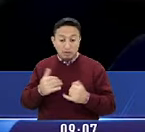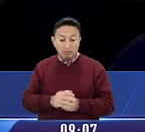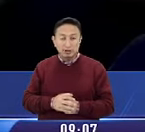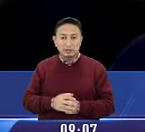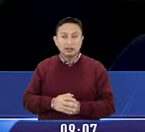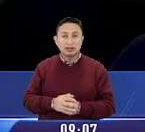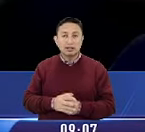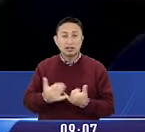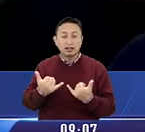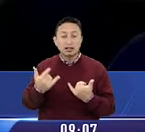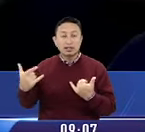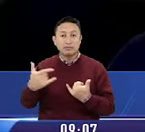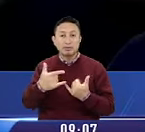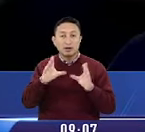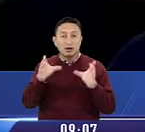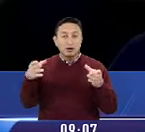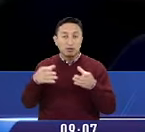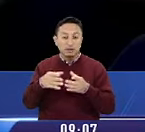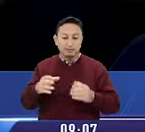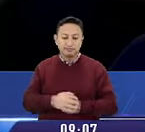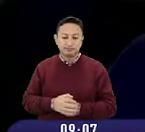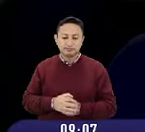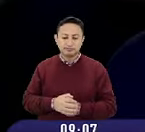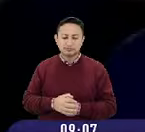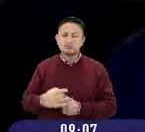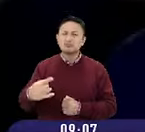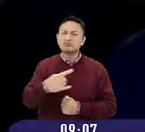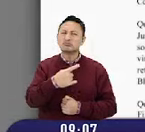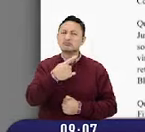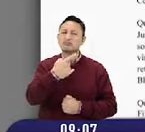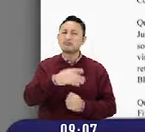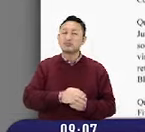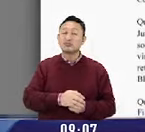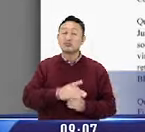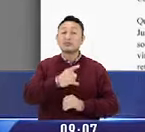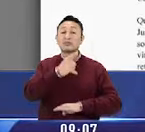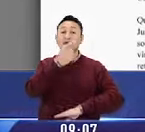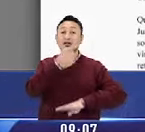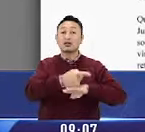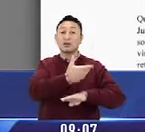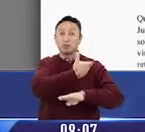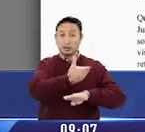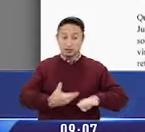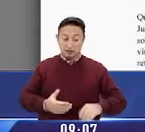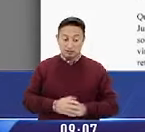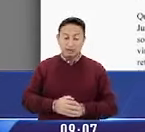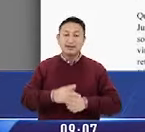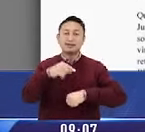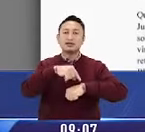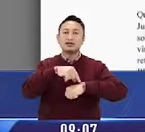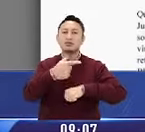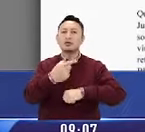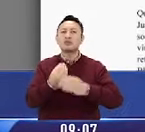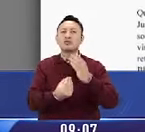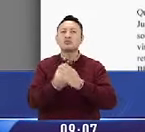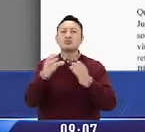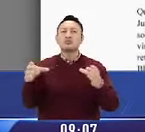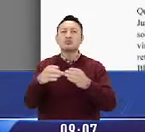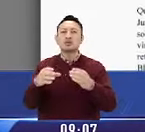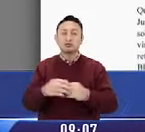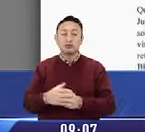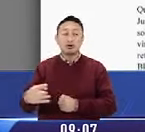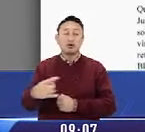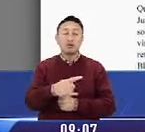emitir esto. Uno de los aspectos que se critica es que el decreto presidencial no menciona plazos para la creación del comité o para el